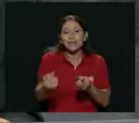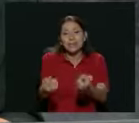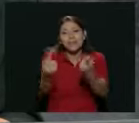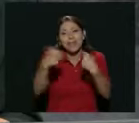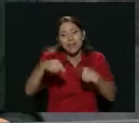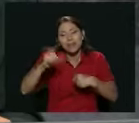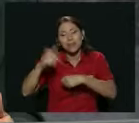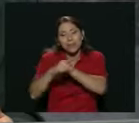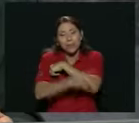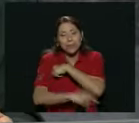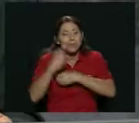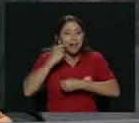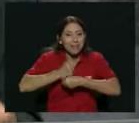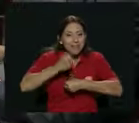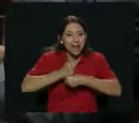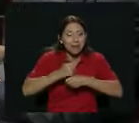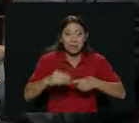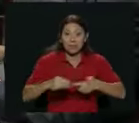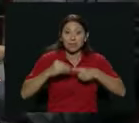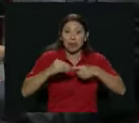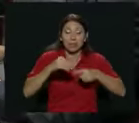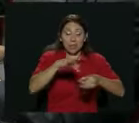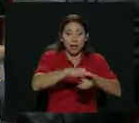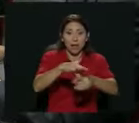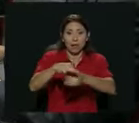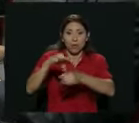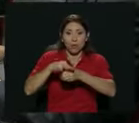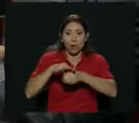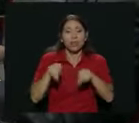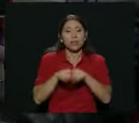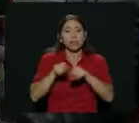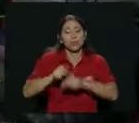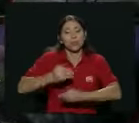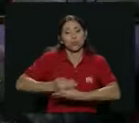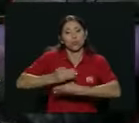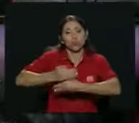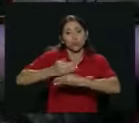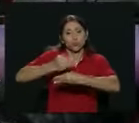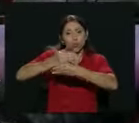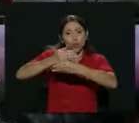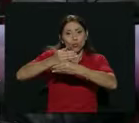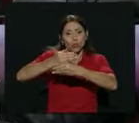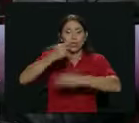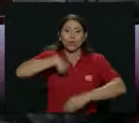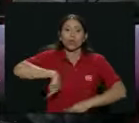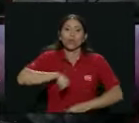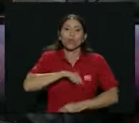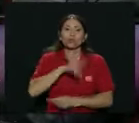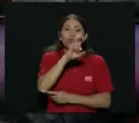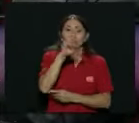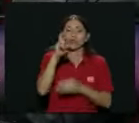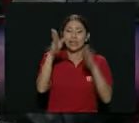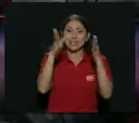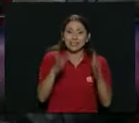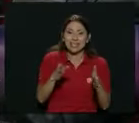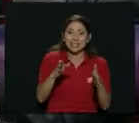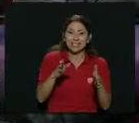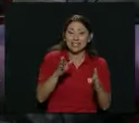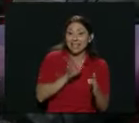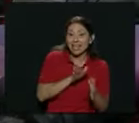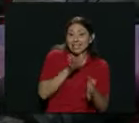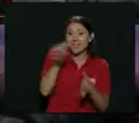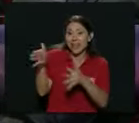sector agrícola, sector construcción, que recibimos muchos migrantes, y nuestros costarricenses que se van a Estados Unidos van a laborar a esas